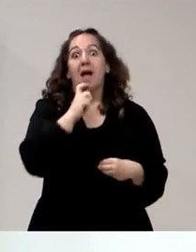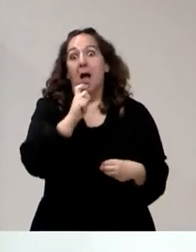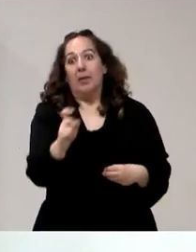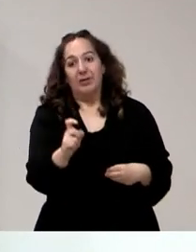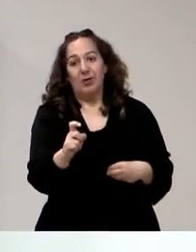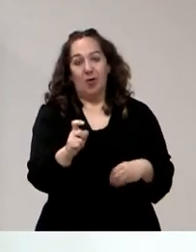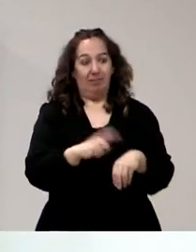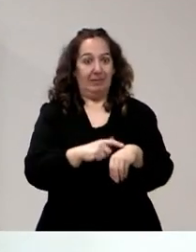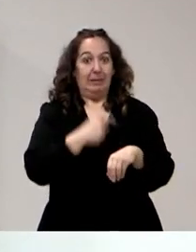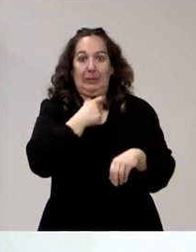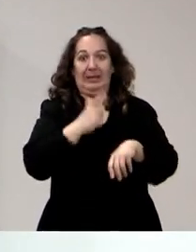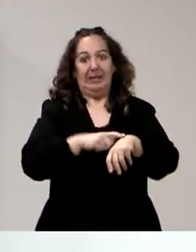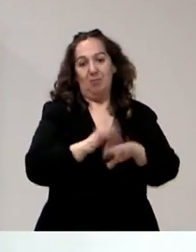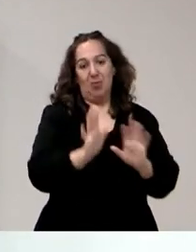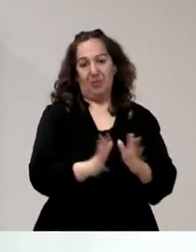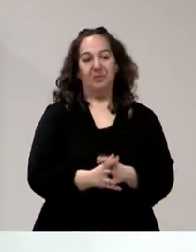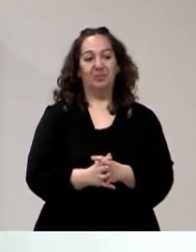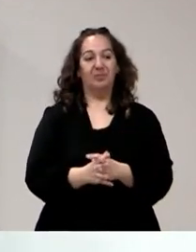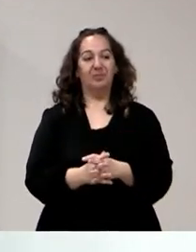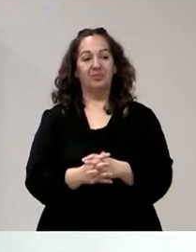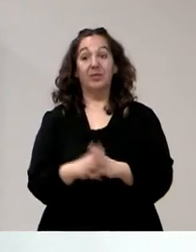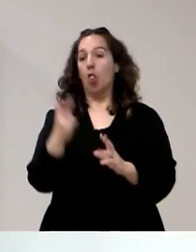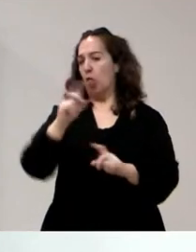que no tengo mucho